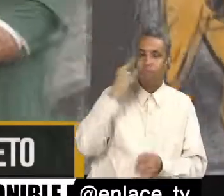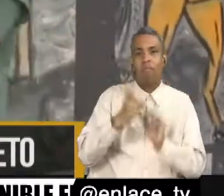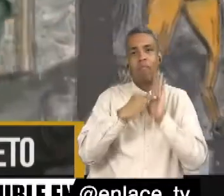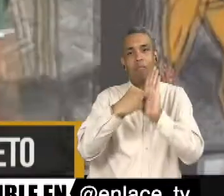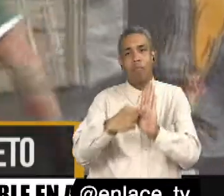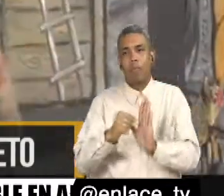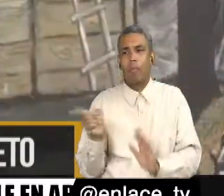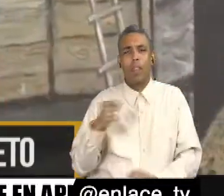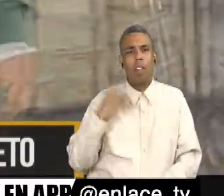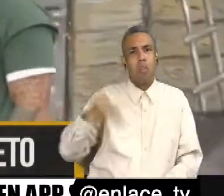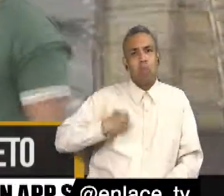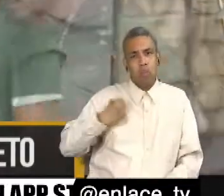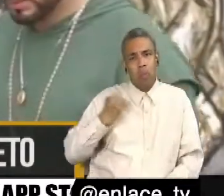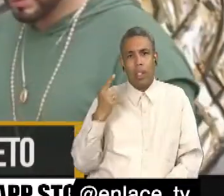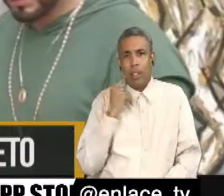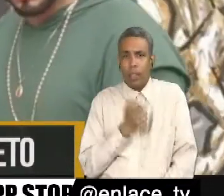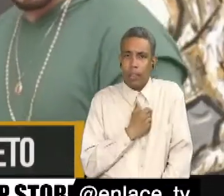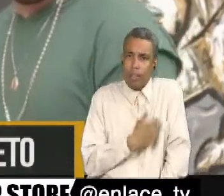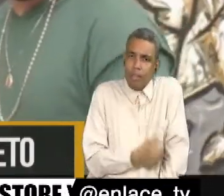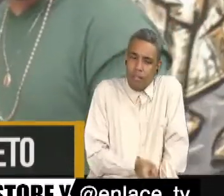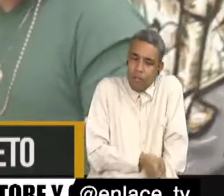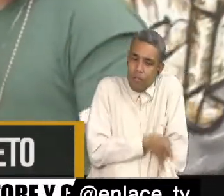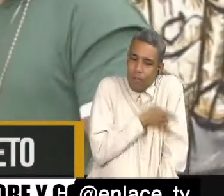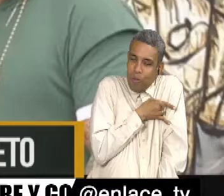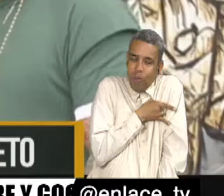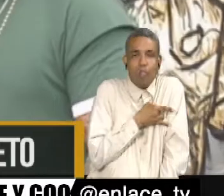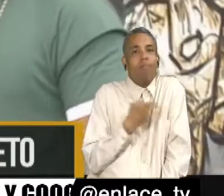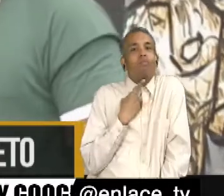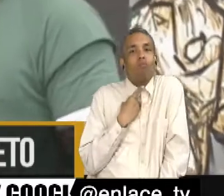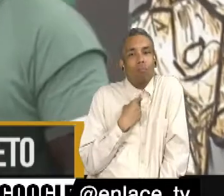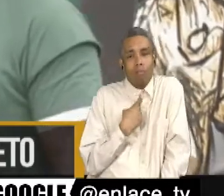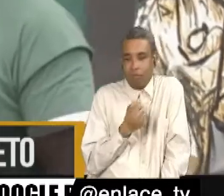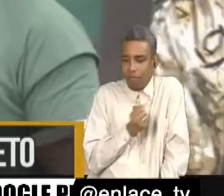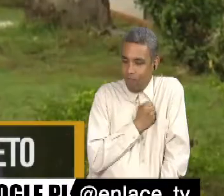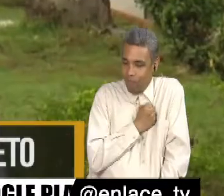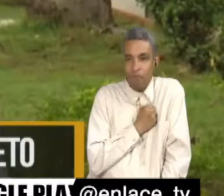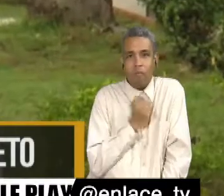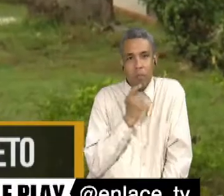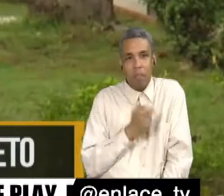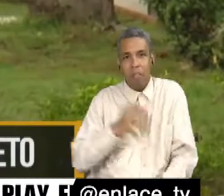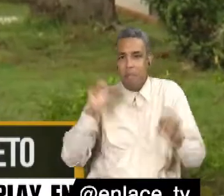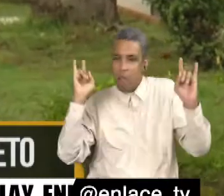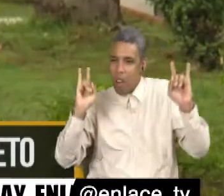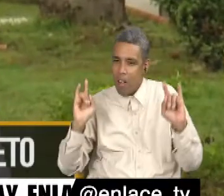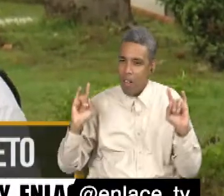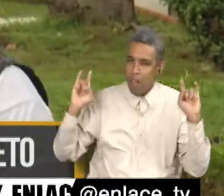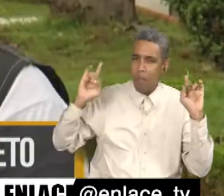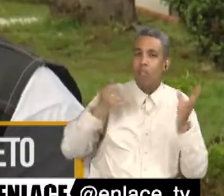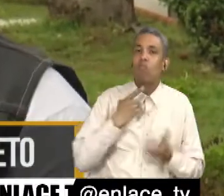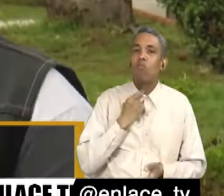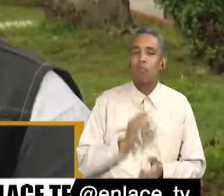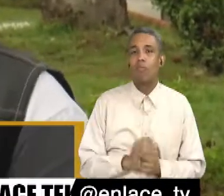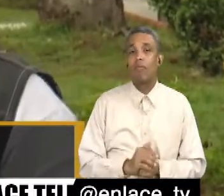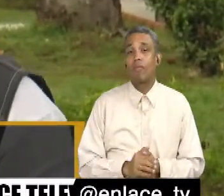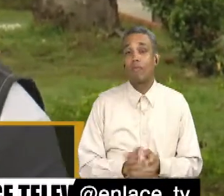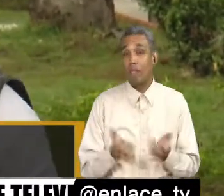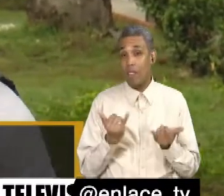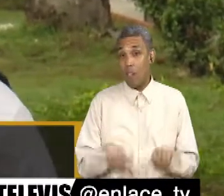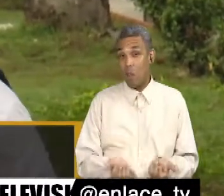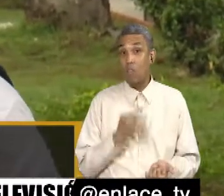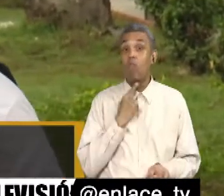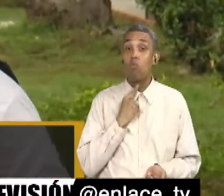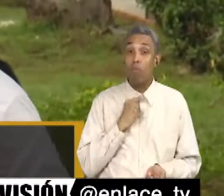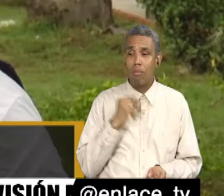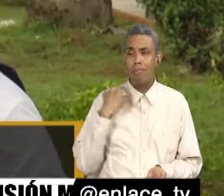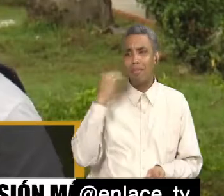han encontrado en Barranca Bermeja un apoyo incondicional. Nos hemos dado cuenta por comentarios de muchas personas que acá han gustado las